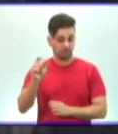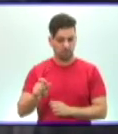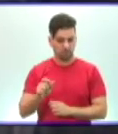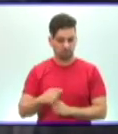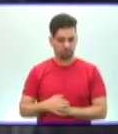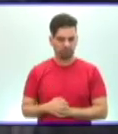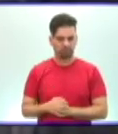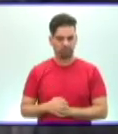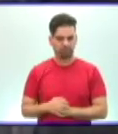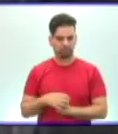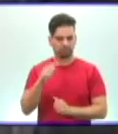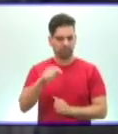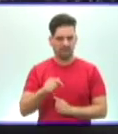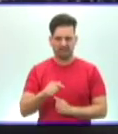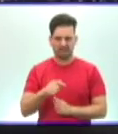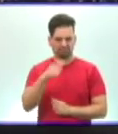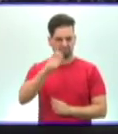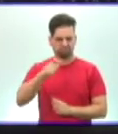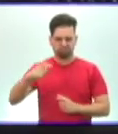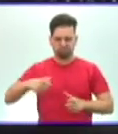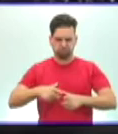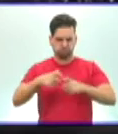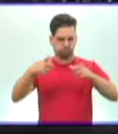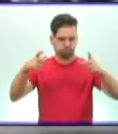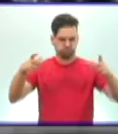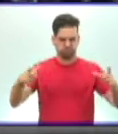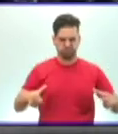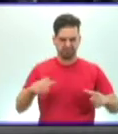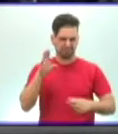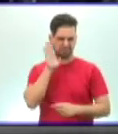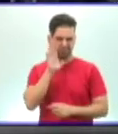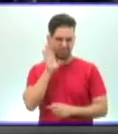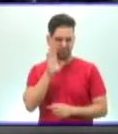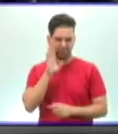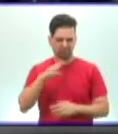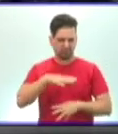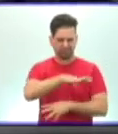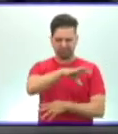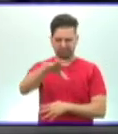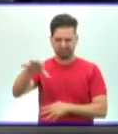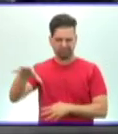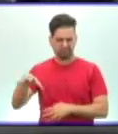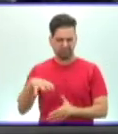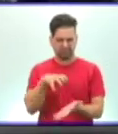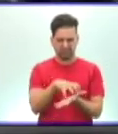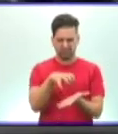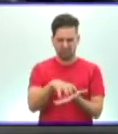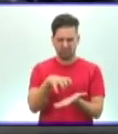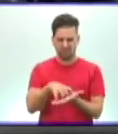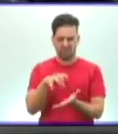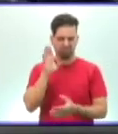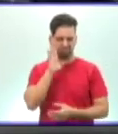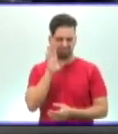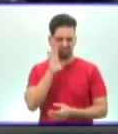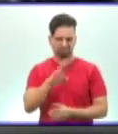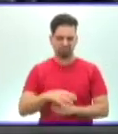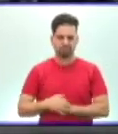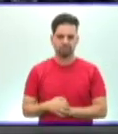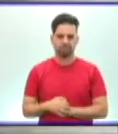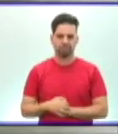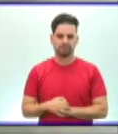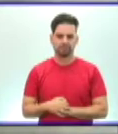gigantescas masas de gente que creaba una cantidad brutal de excrementos y residuos, algo que sumado a las 40.000 toneladas de basura del